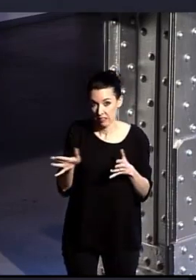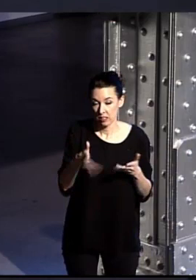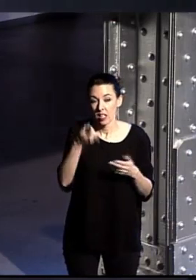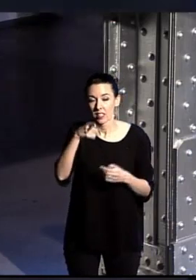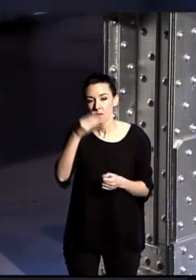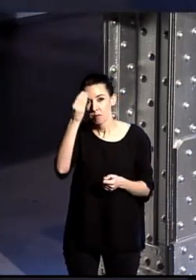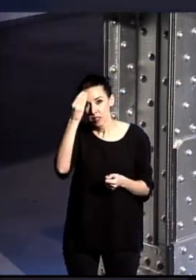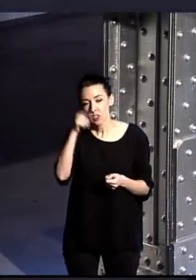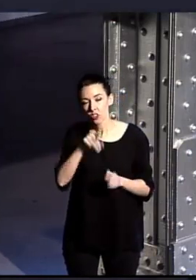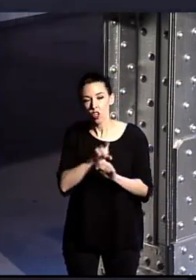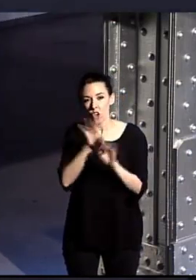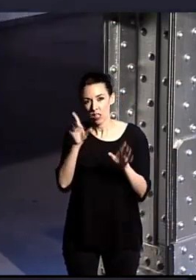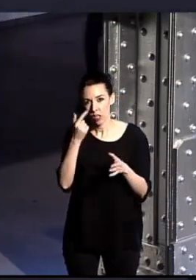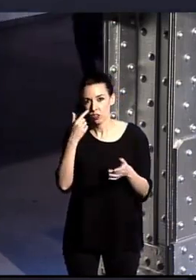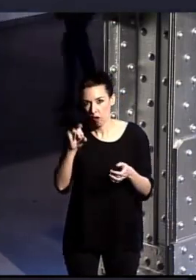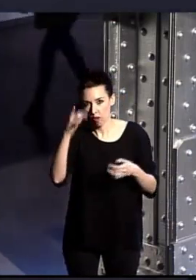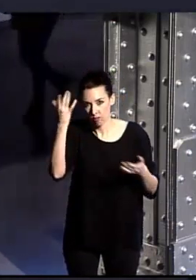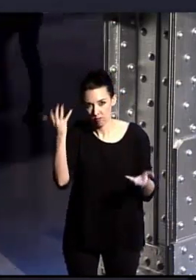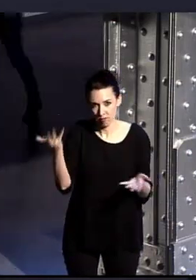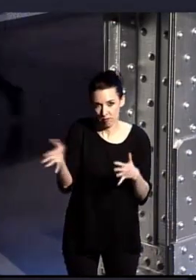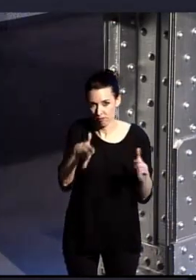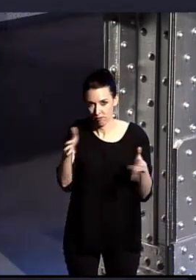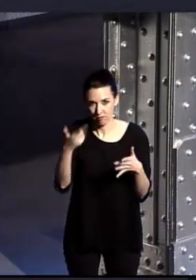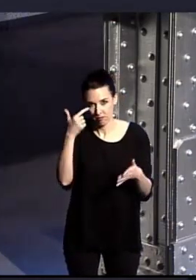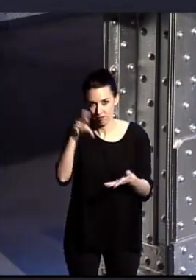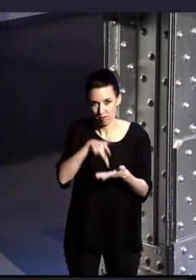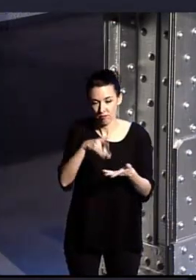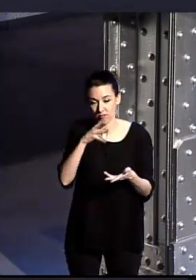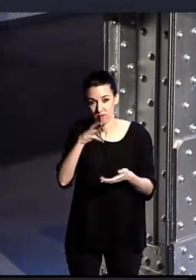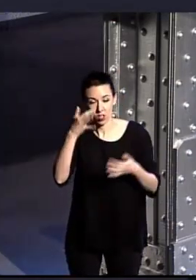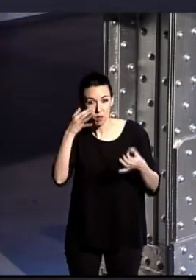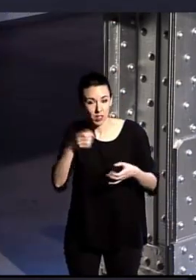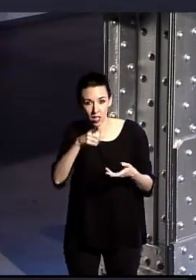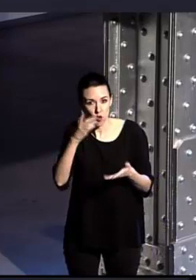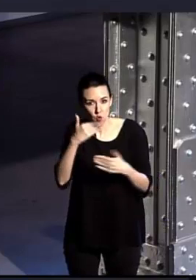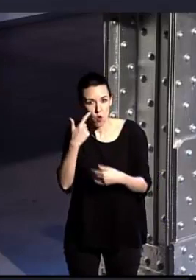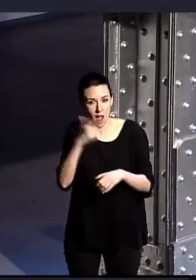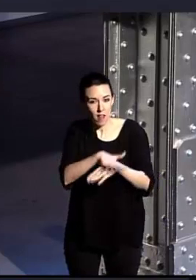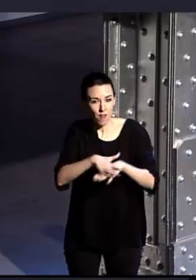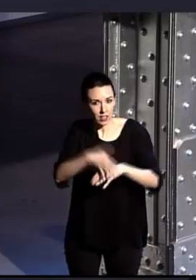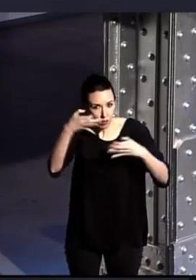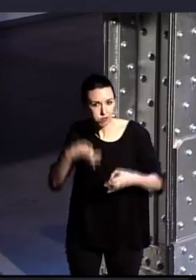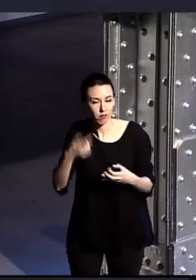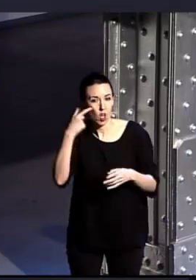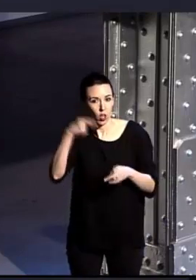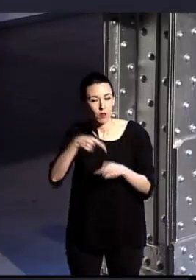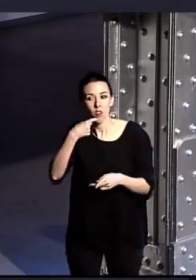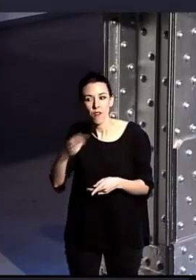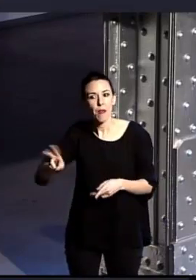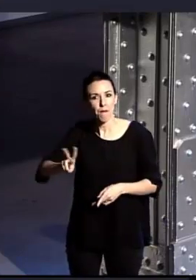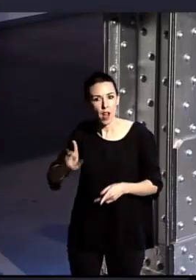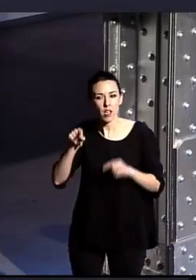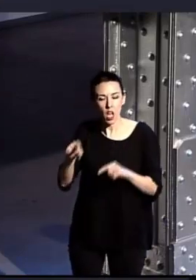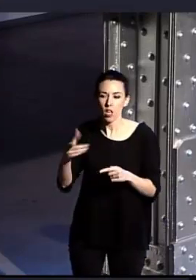también creo, y esto, claro, son especulaciones, aquí nos movemos en el terreno de la especulación, porque realmente tampoco tenemos una base muy firme como para poder decir que